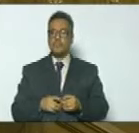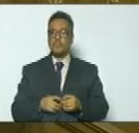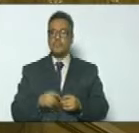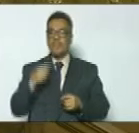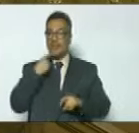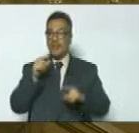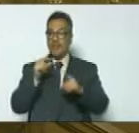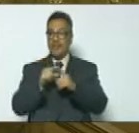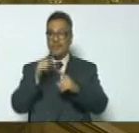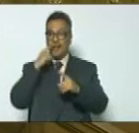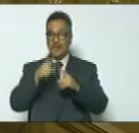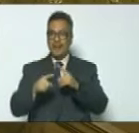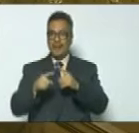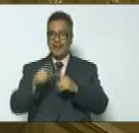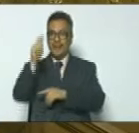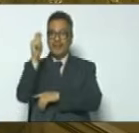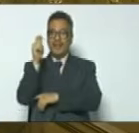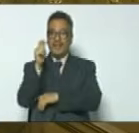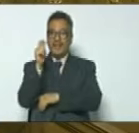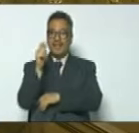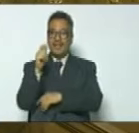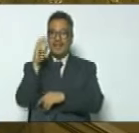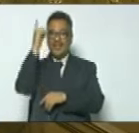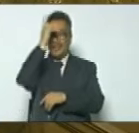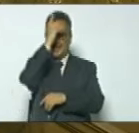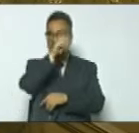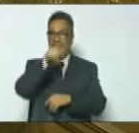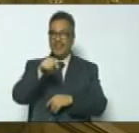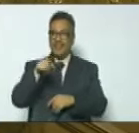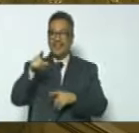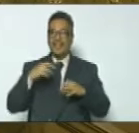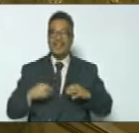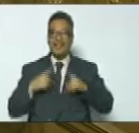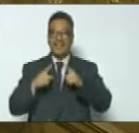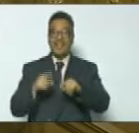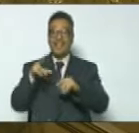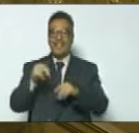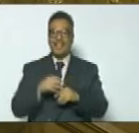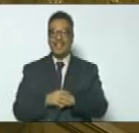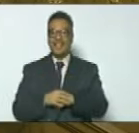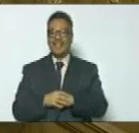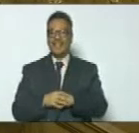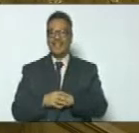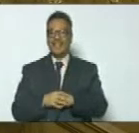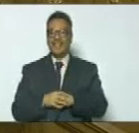Piden derecho a réplica del diputado Cabello. No lo vamos a conceder en esta oportunidad.